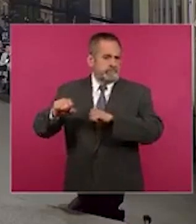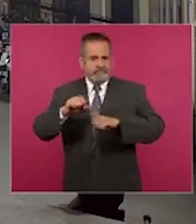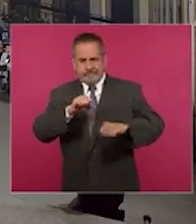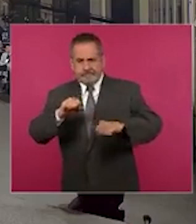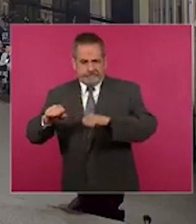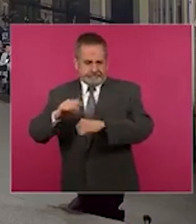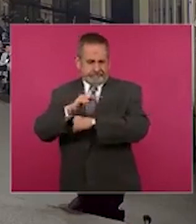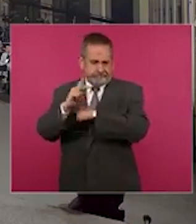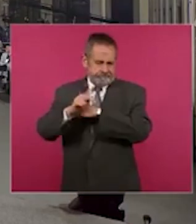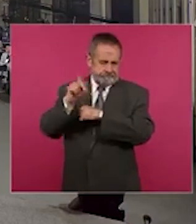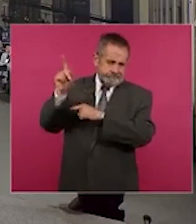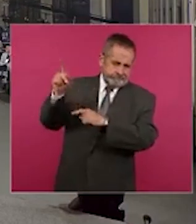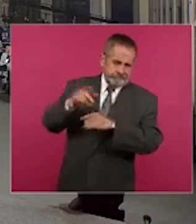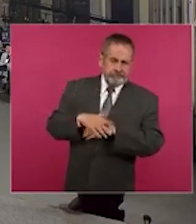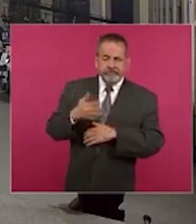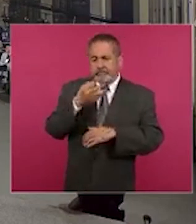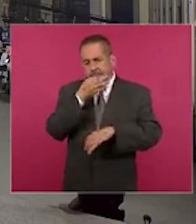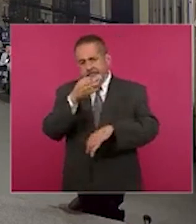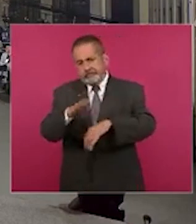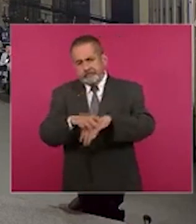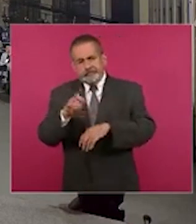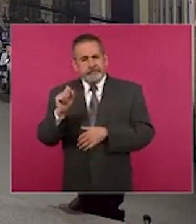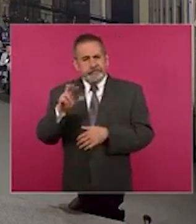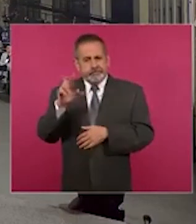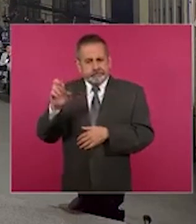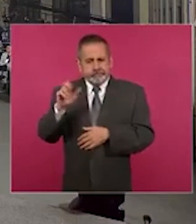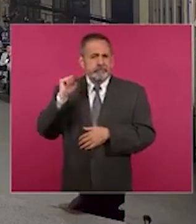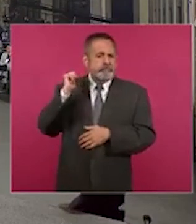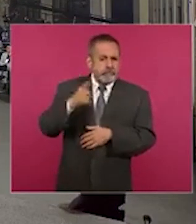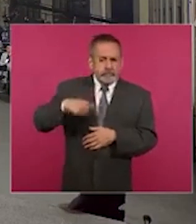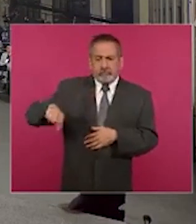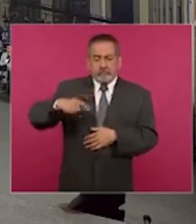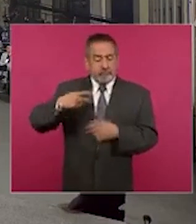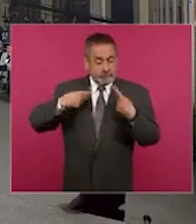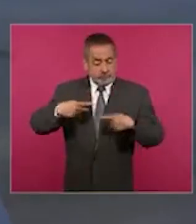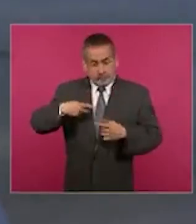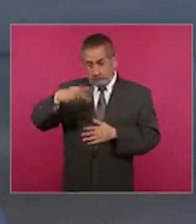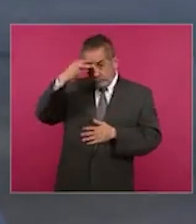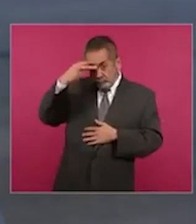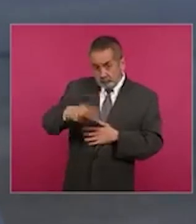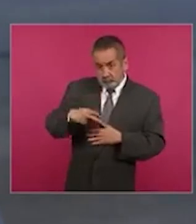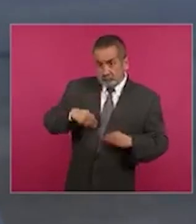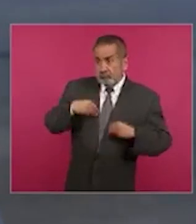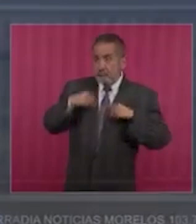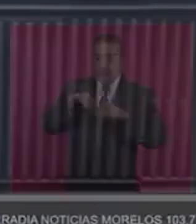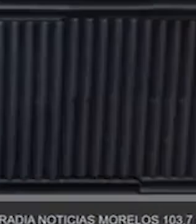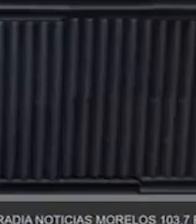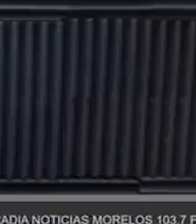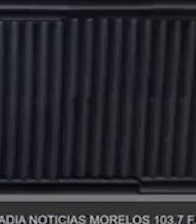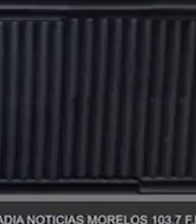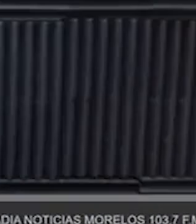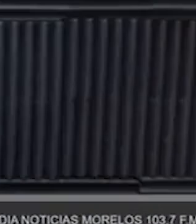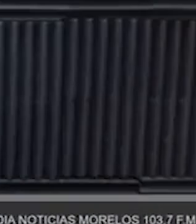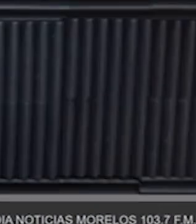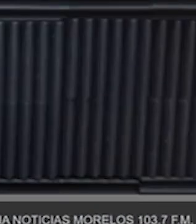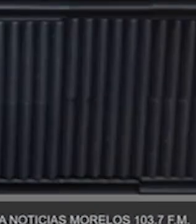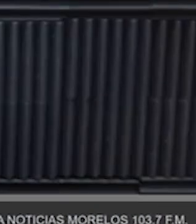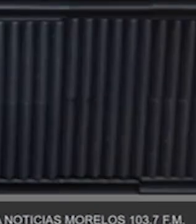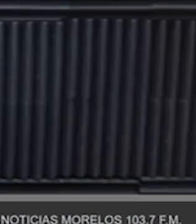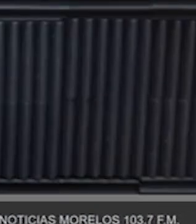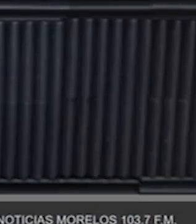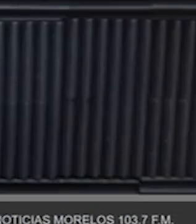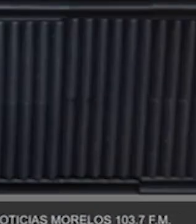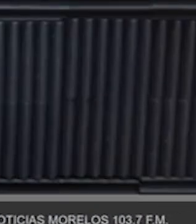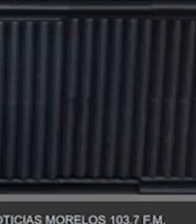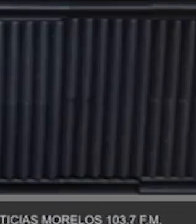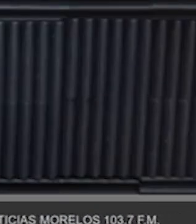agresión pero ya recibió una respuesta Ceci flores una de las fundadoras del colectivo madres buscadoras